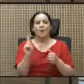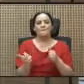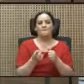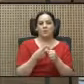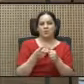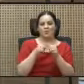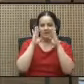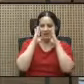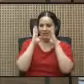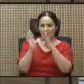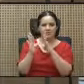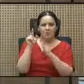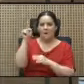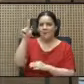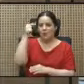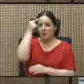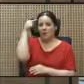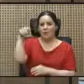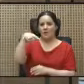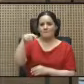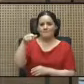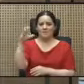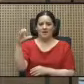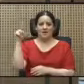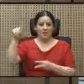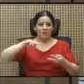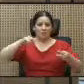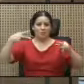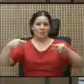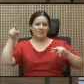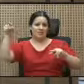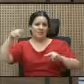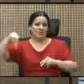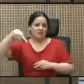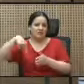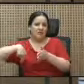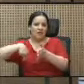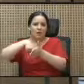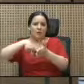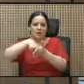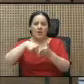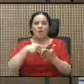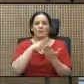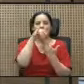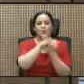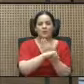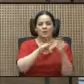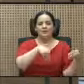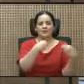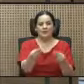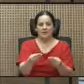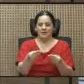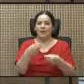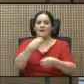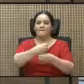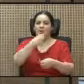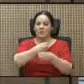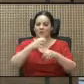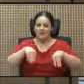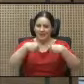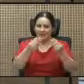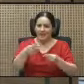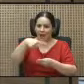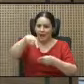del PAC, quienes al contrario han obstaculizado iniciativas que generarían empleo, devolverían a las personas